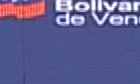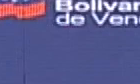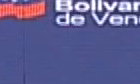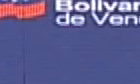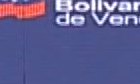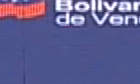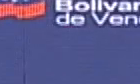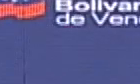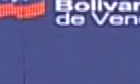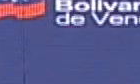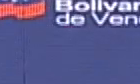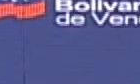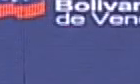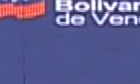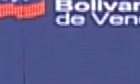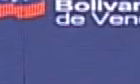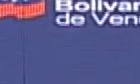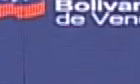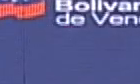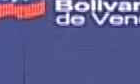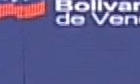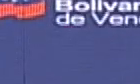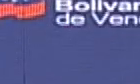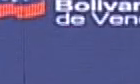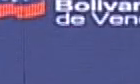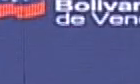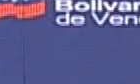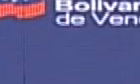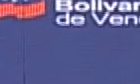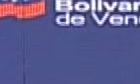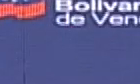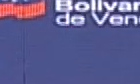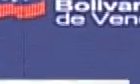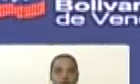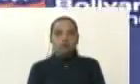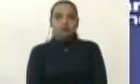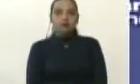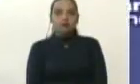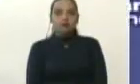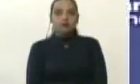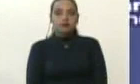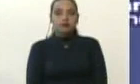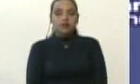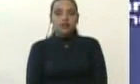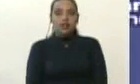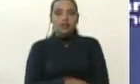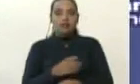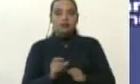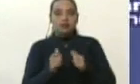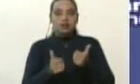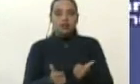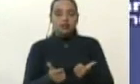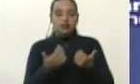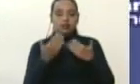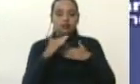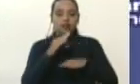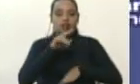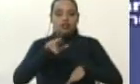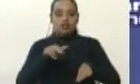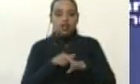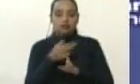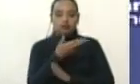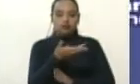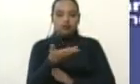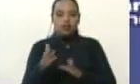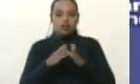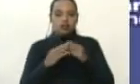importantes. En primer lugar, se ha iniciado la etapa nacional de distribución de todos